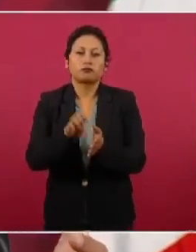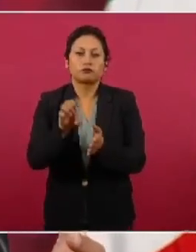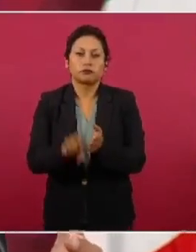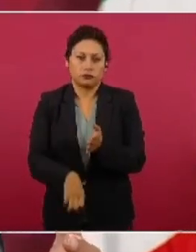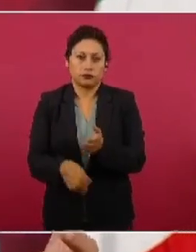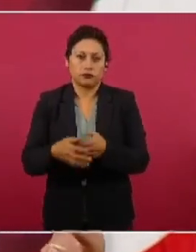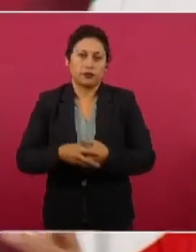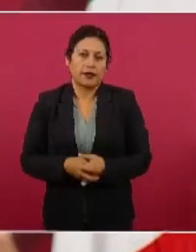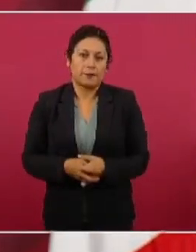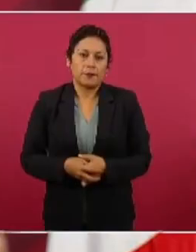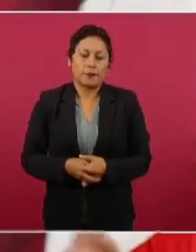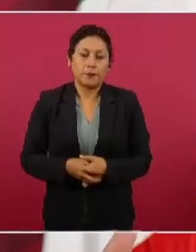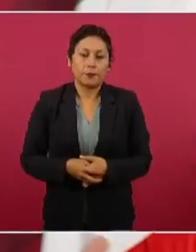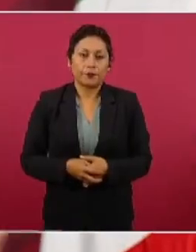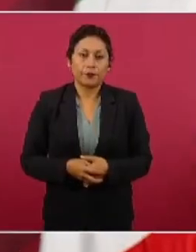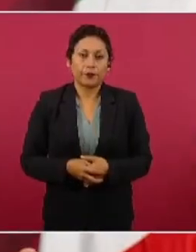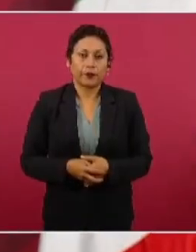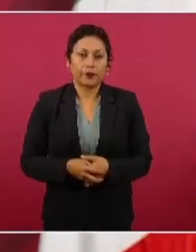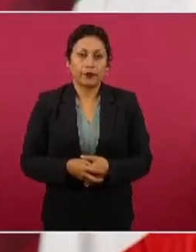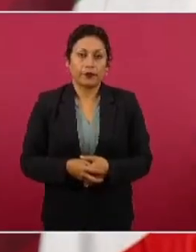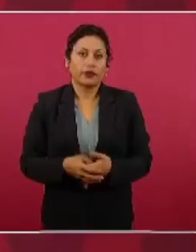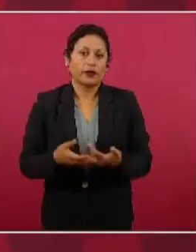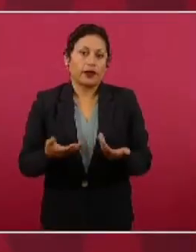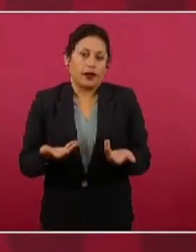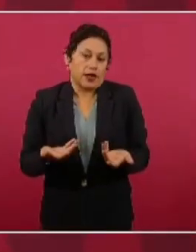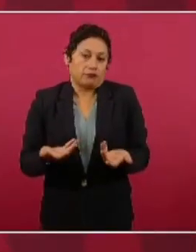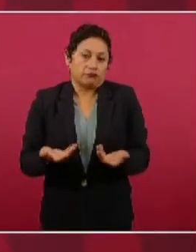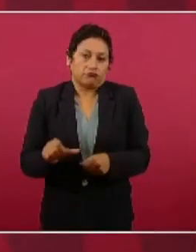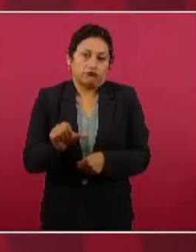lo que tiene que ver con poderes autónomos,